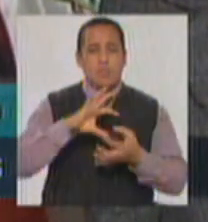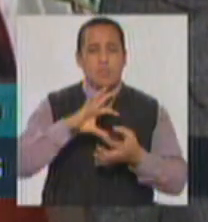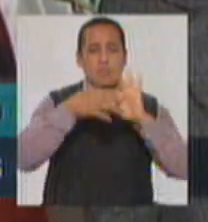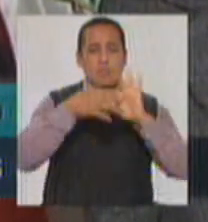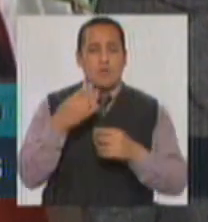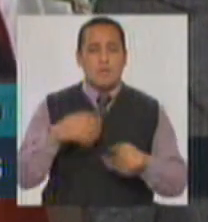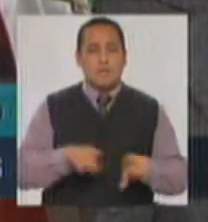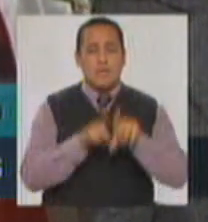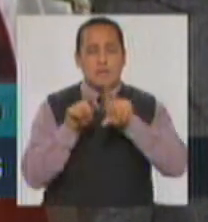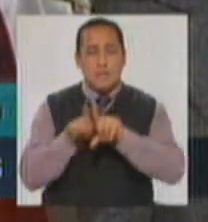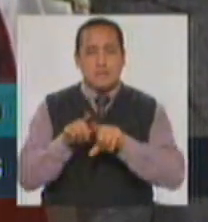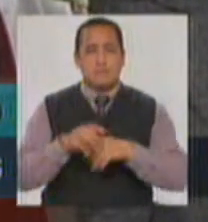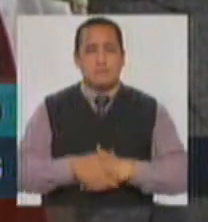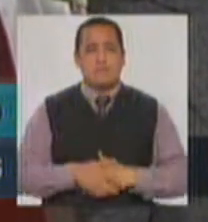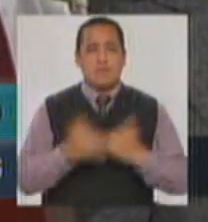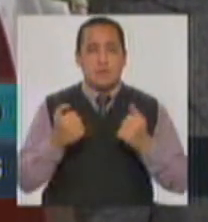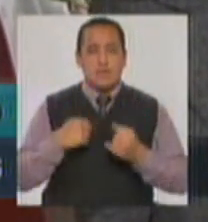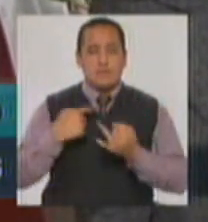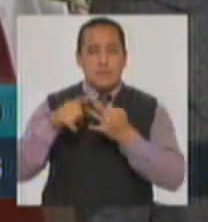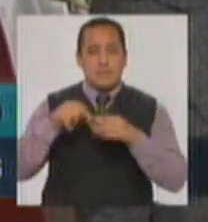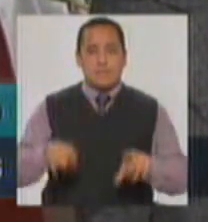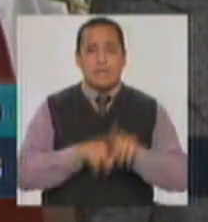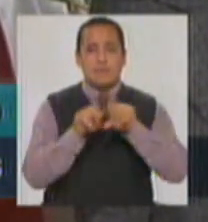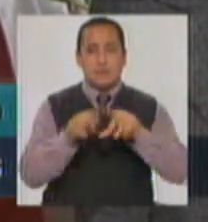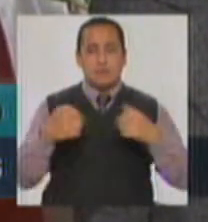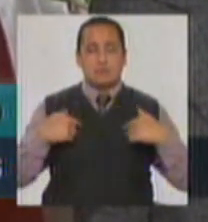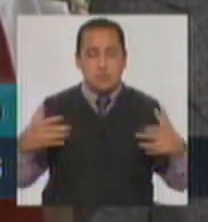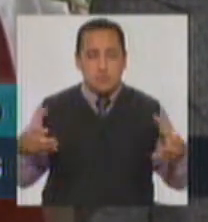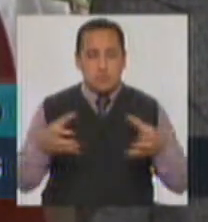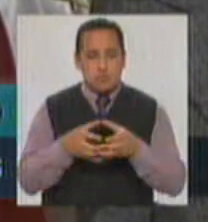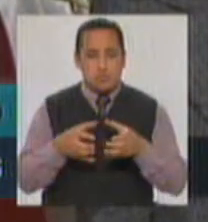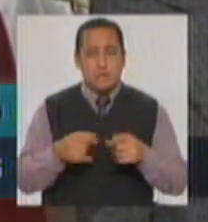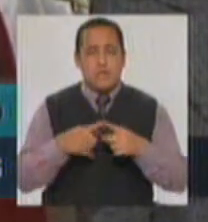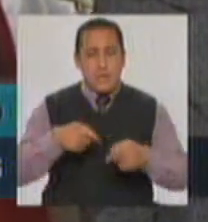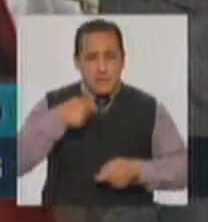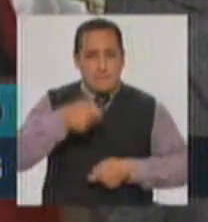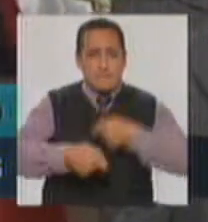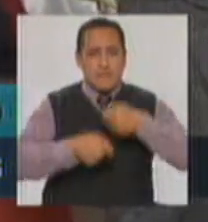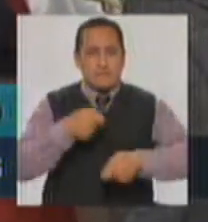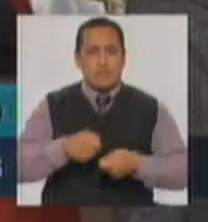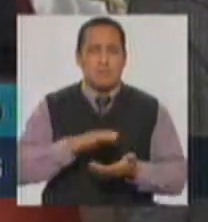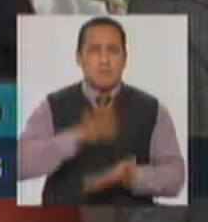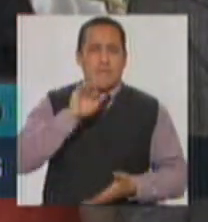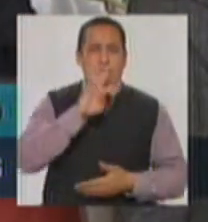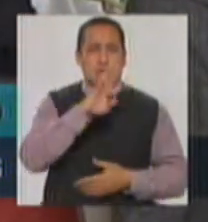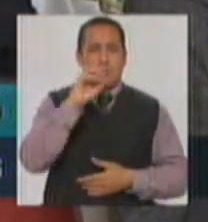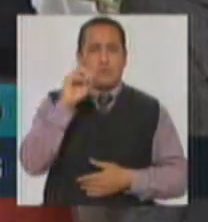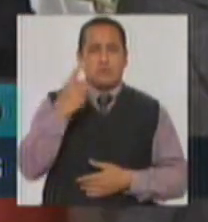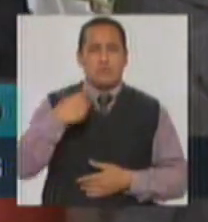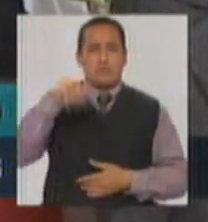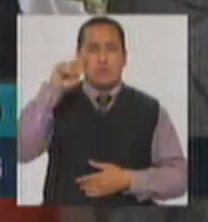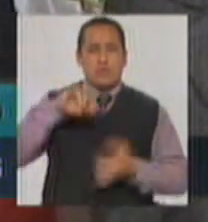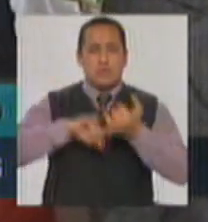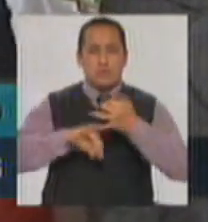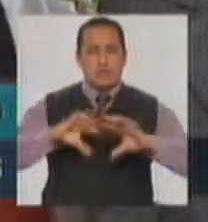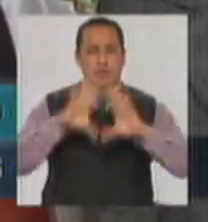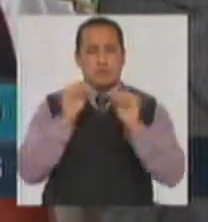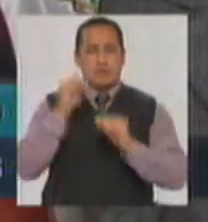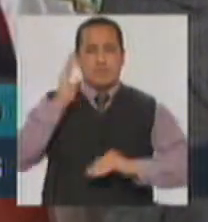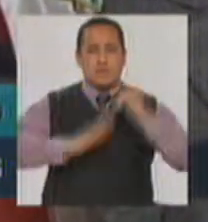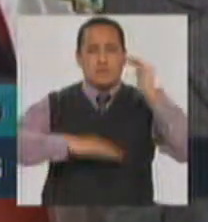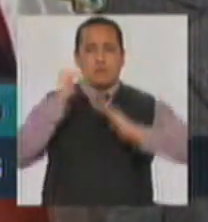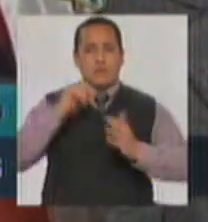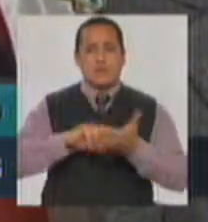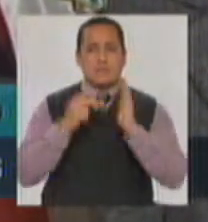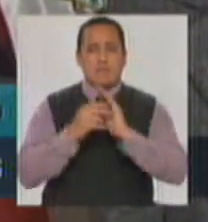Bolivarianos, en los cuales estamos ya invirtiendo más de 400 millones de soles en infraestructura que van a